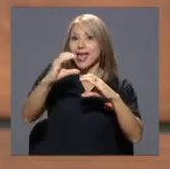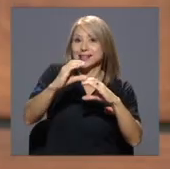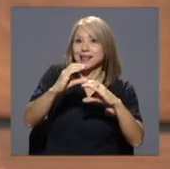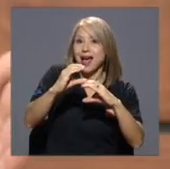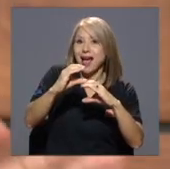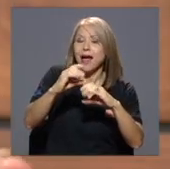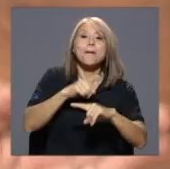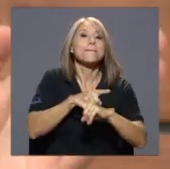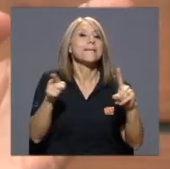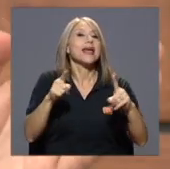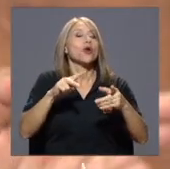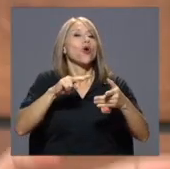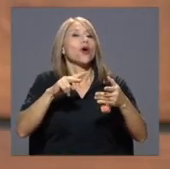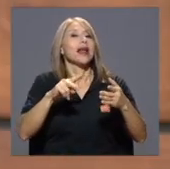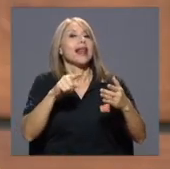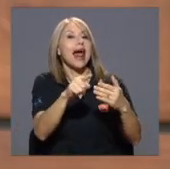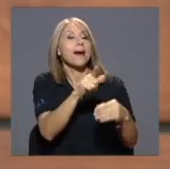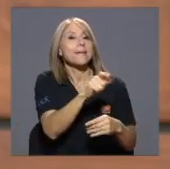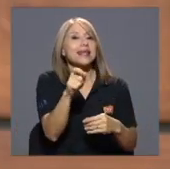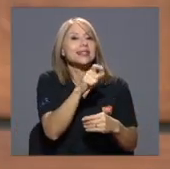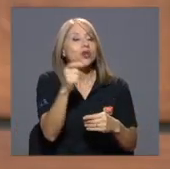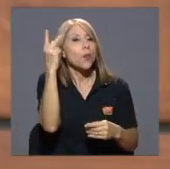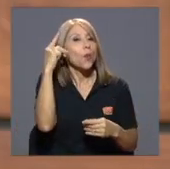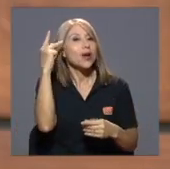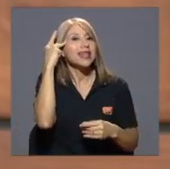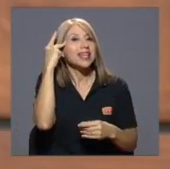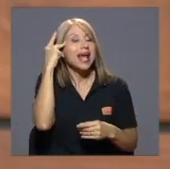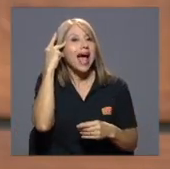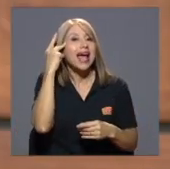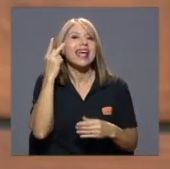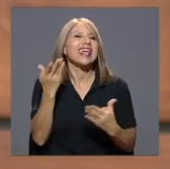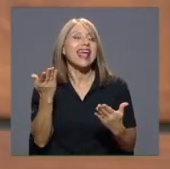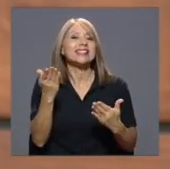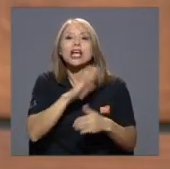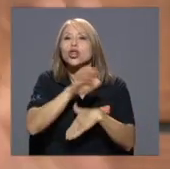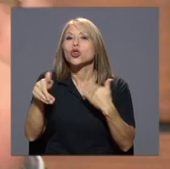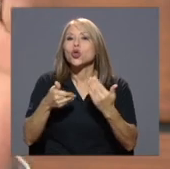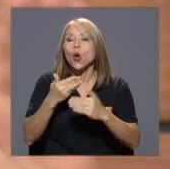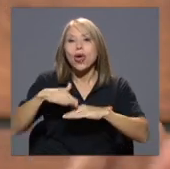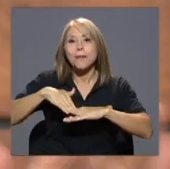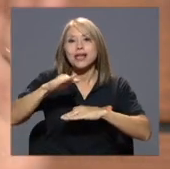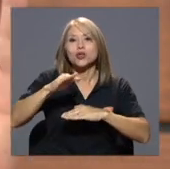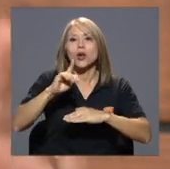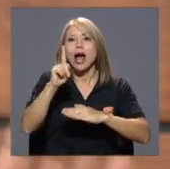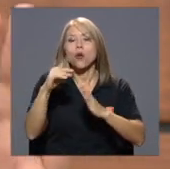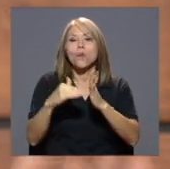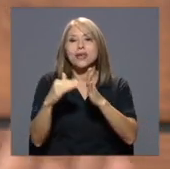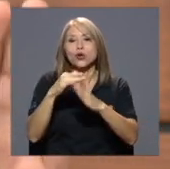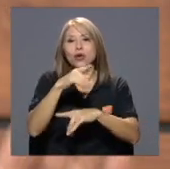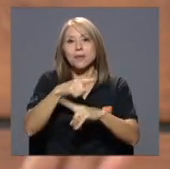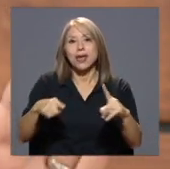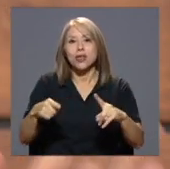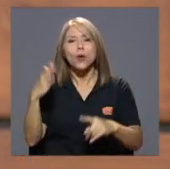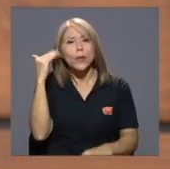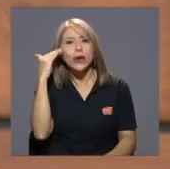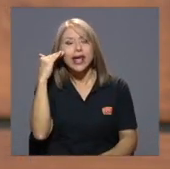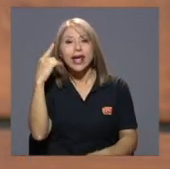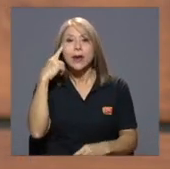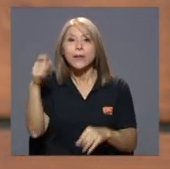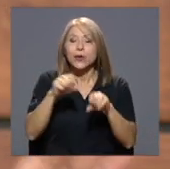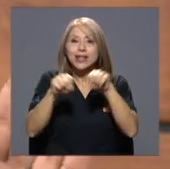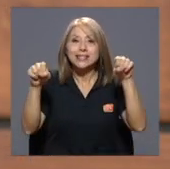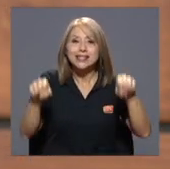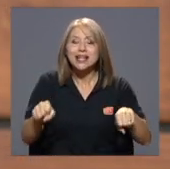opinión, debería ser toda pensión mayor a 1.5 millones, por una razón muy simple. Porque el sistema al que todos tenemos derecho